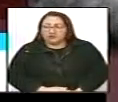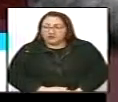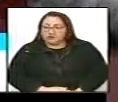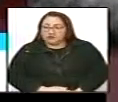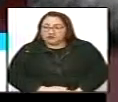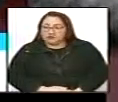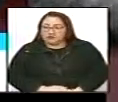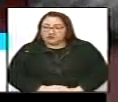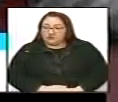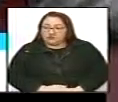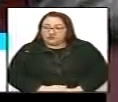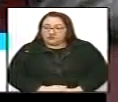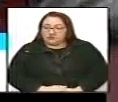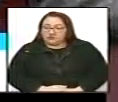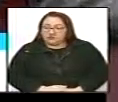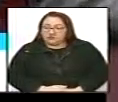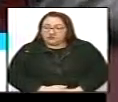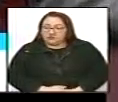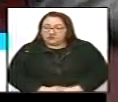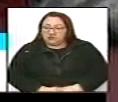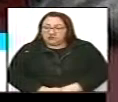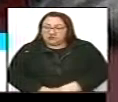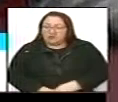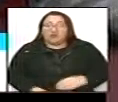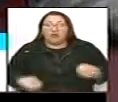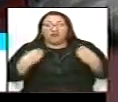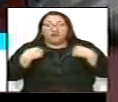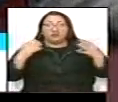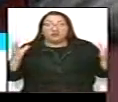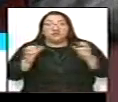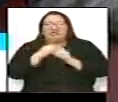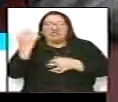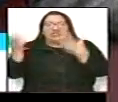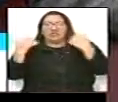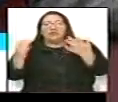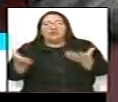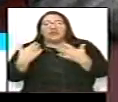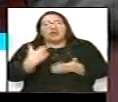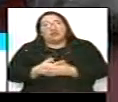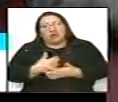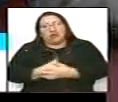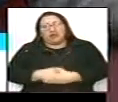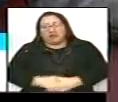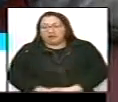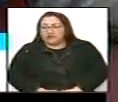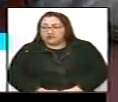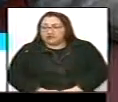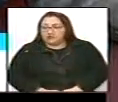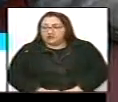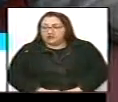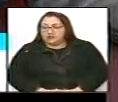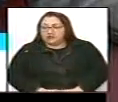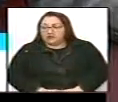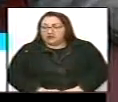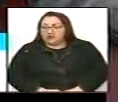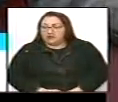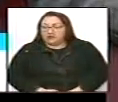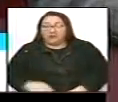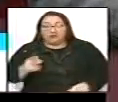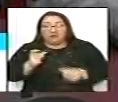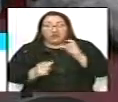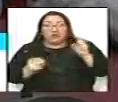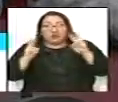deslacrado? ¿Para qué se deslacraron esas oficinas? Para sustraer pruebas de personas investigadas y